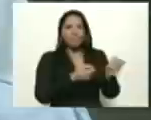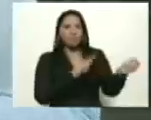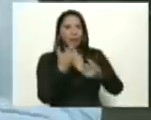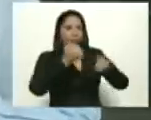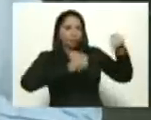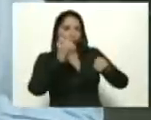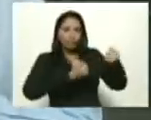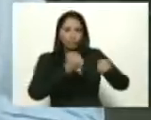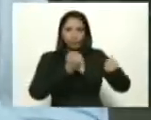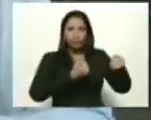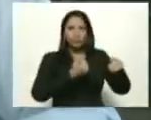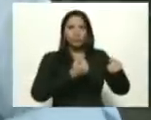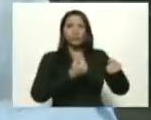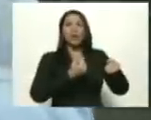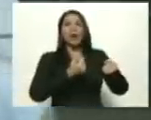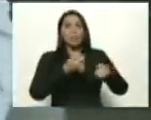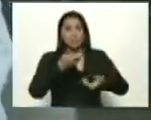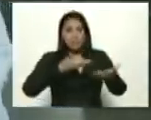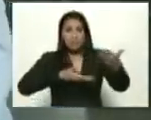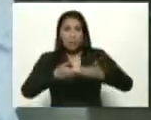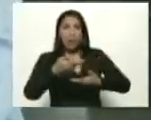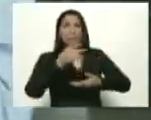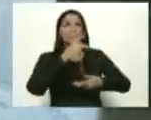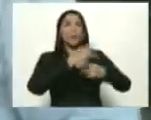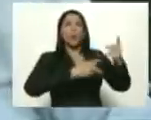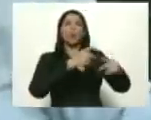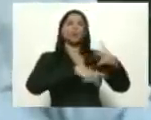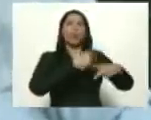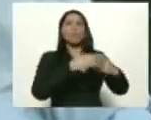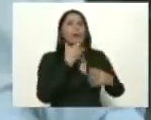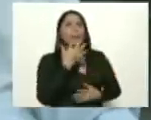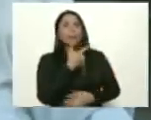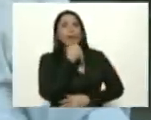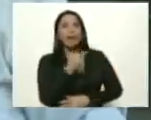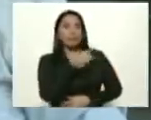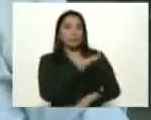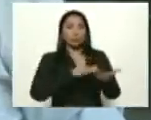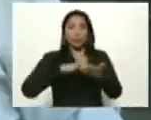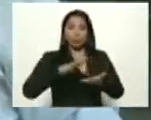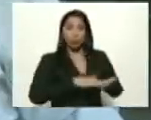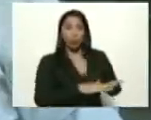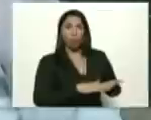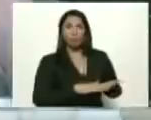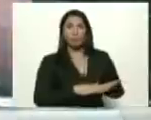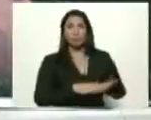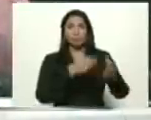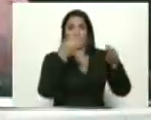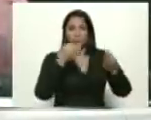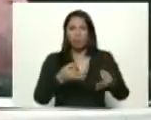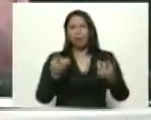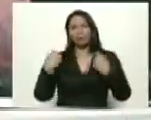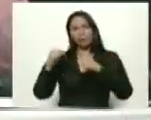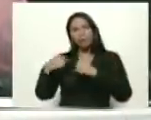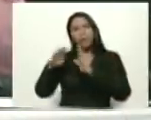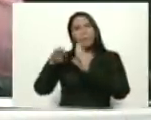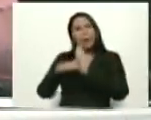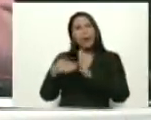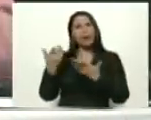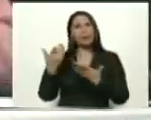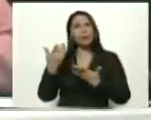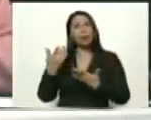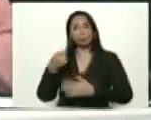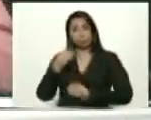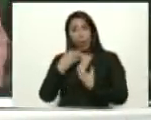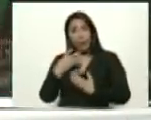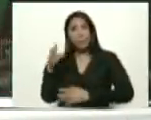para el productor es mucho más fácil. Correcto. ¿Por qué se hizo? Ustedes, estas son las soluciones concretas, prácticas y de gran